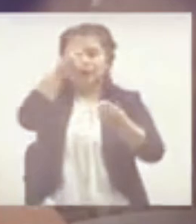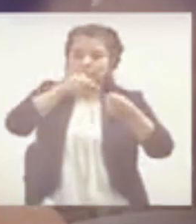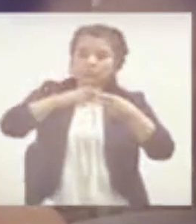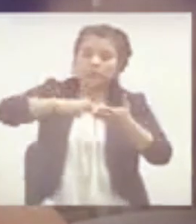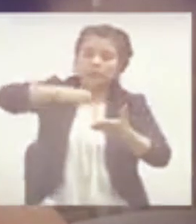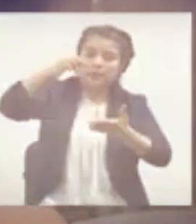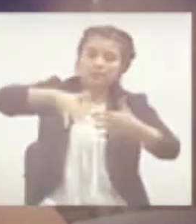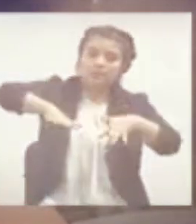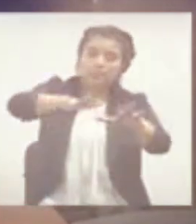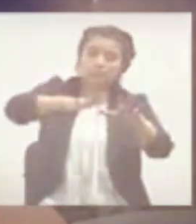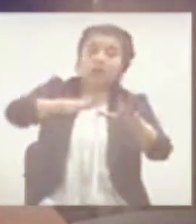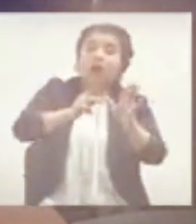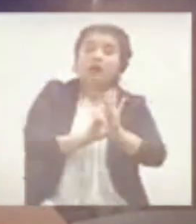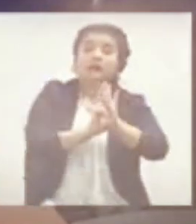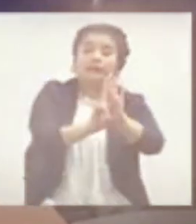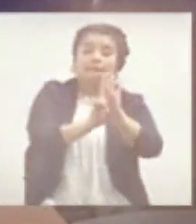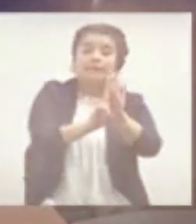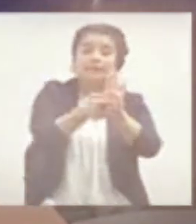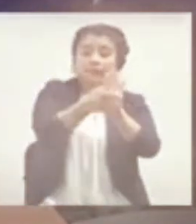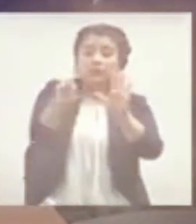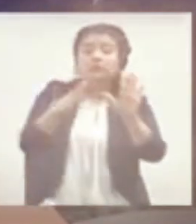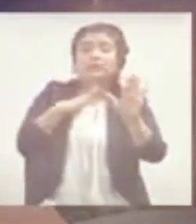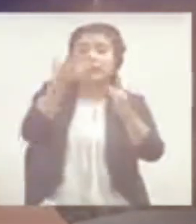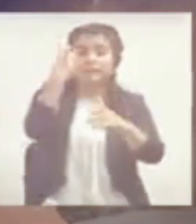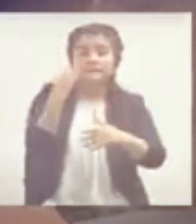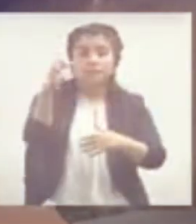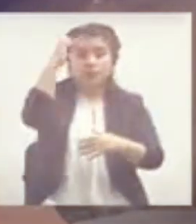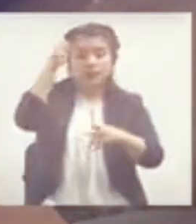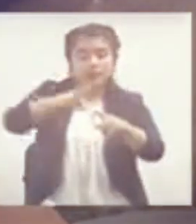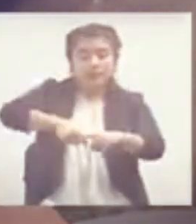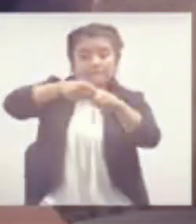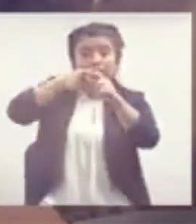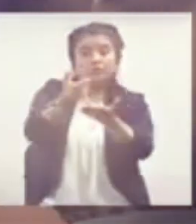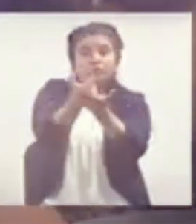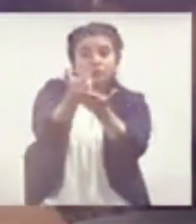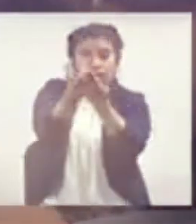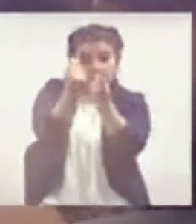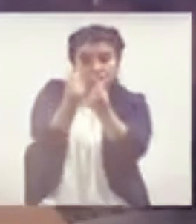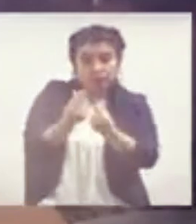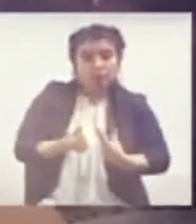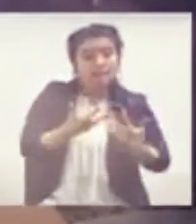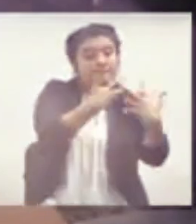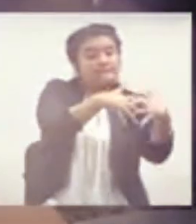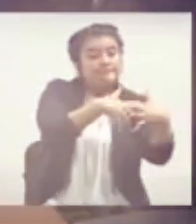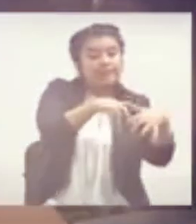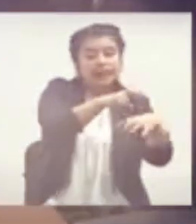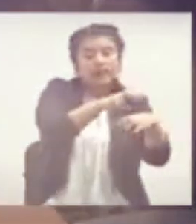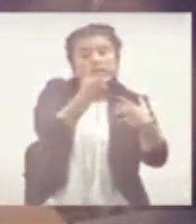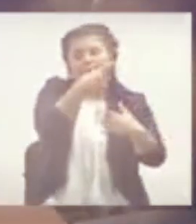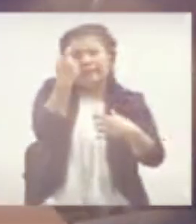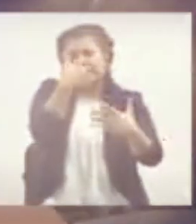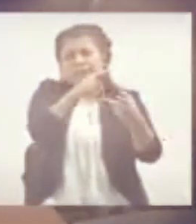orientar desde su representatividad en las políticas de préstamos hacia las actividades productivas para el desarrollo económico del